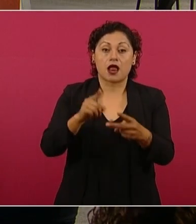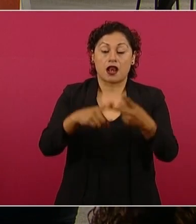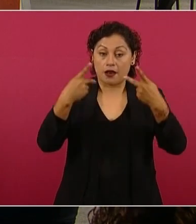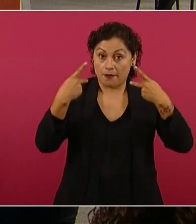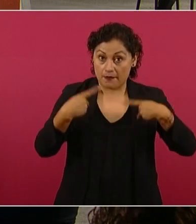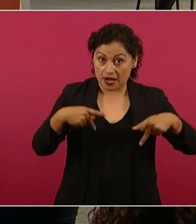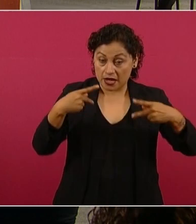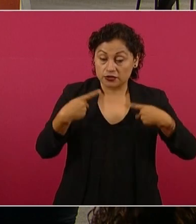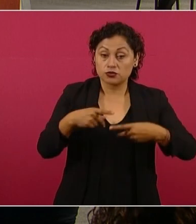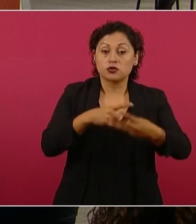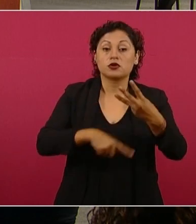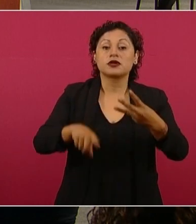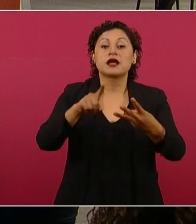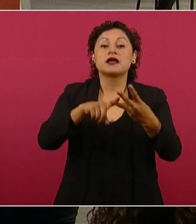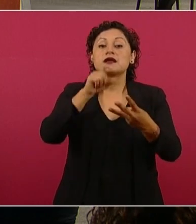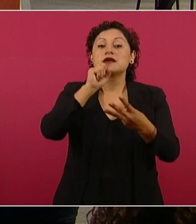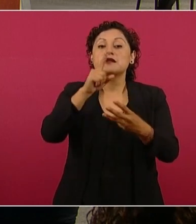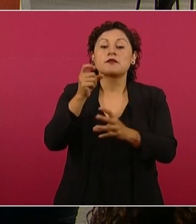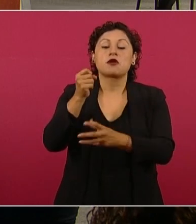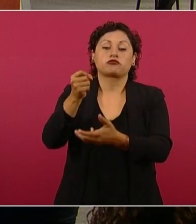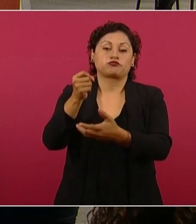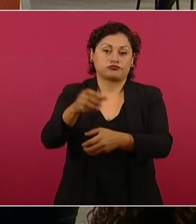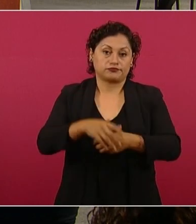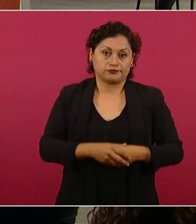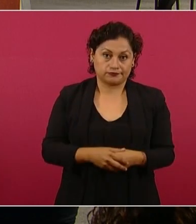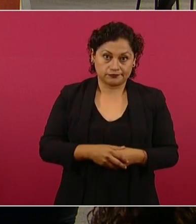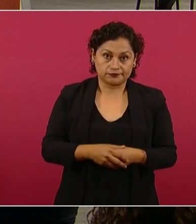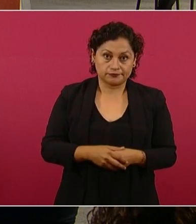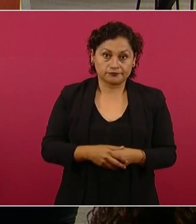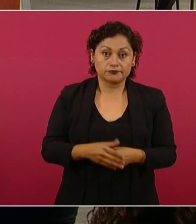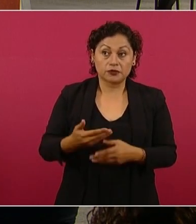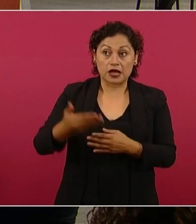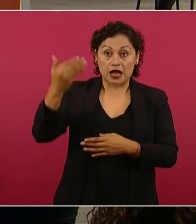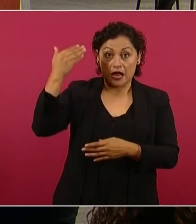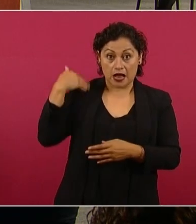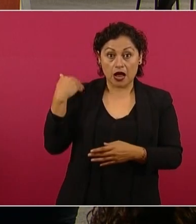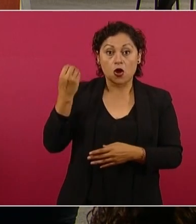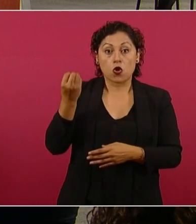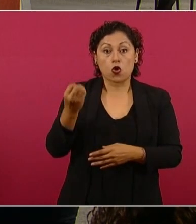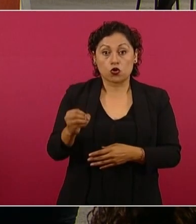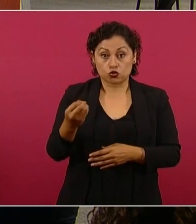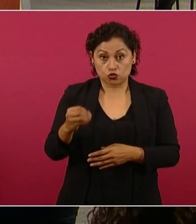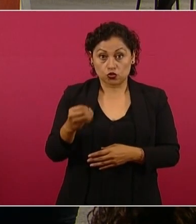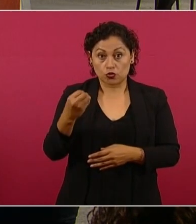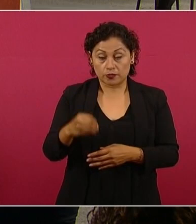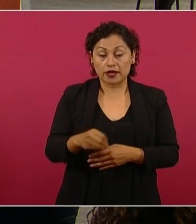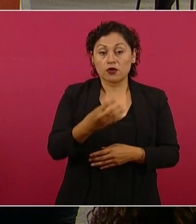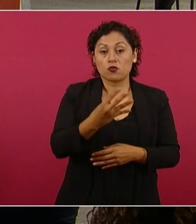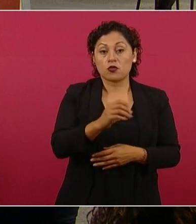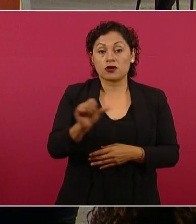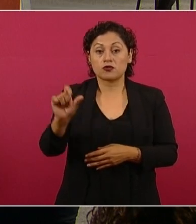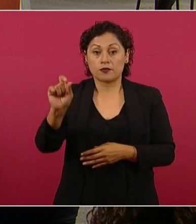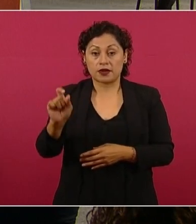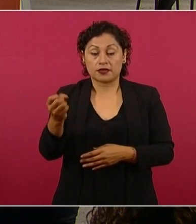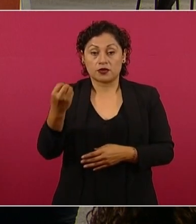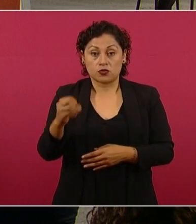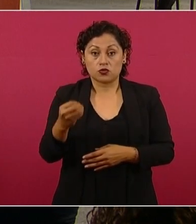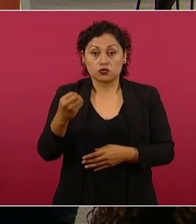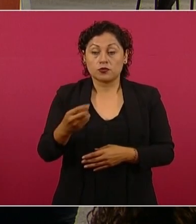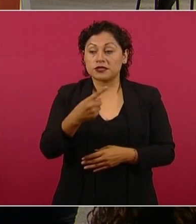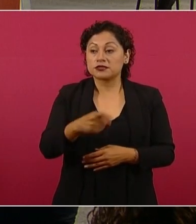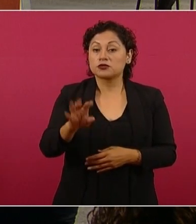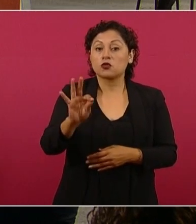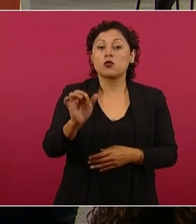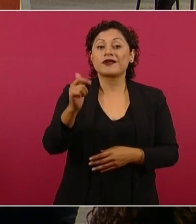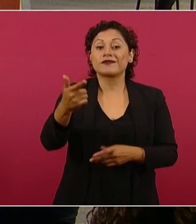del sistema de salud oaxaqueño. Este se llevó a cabo en octubre, del 4 al 20 de octubre. Participaron 147 personas